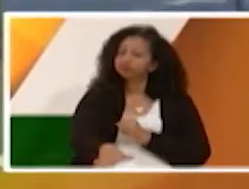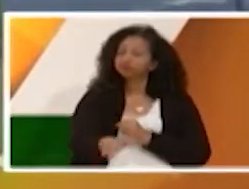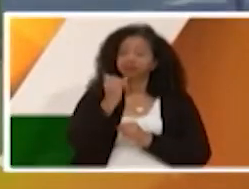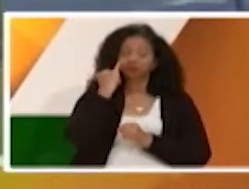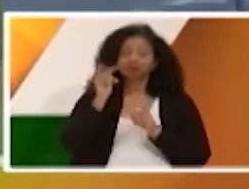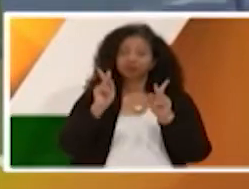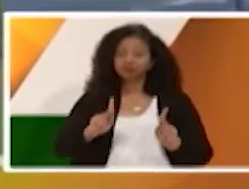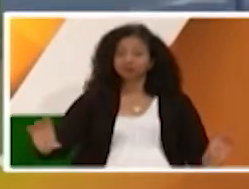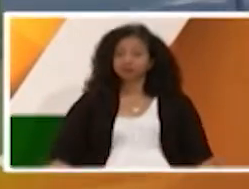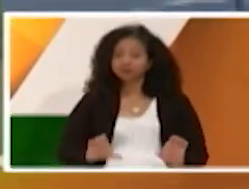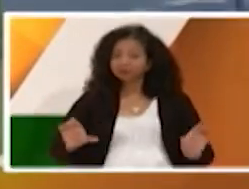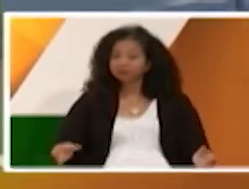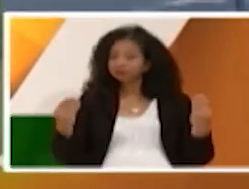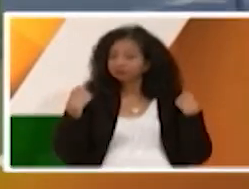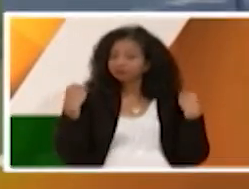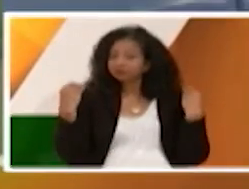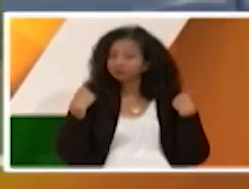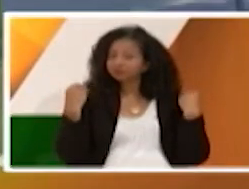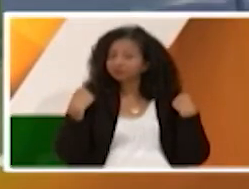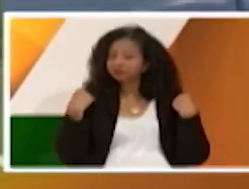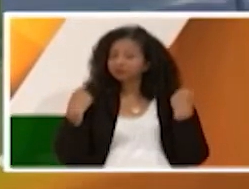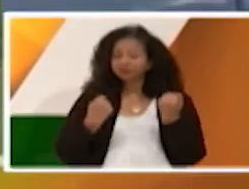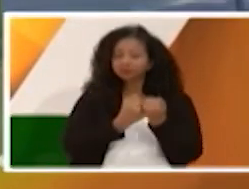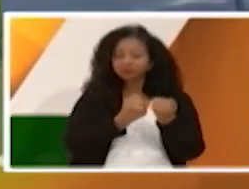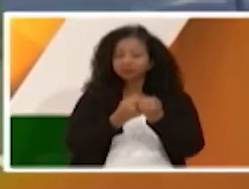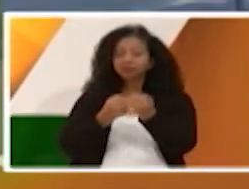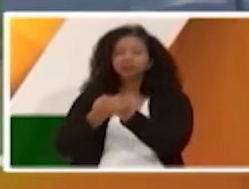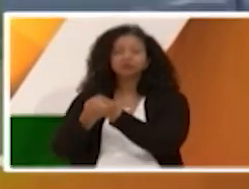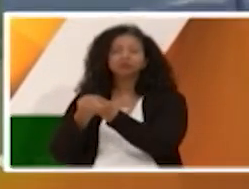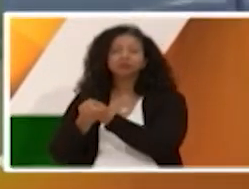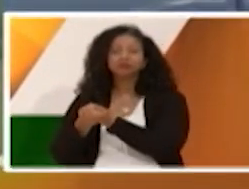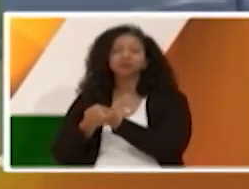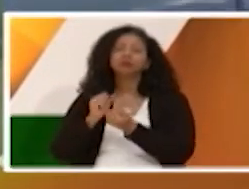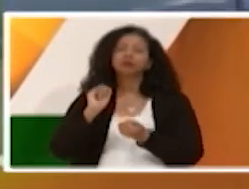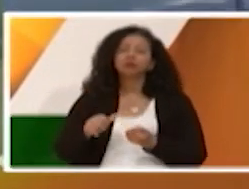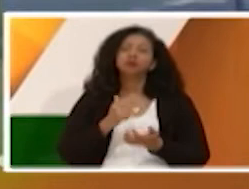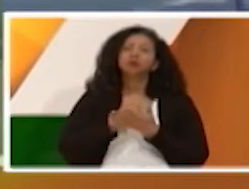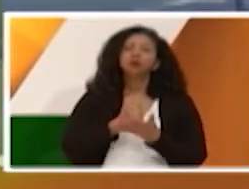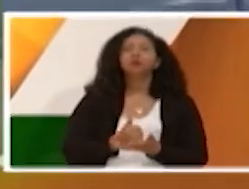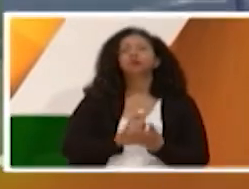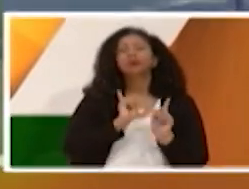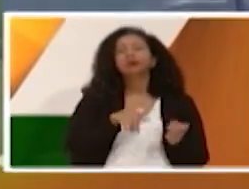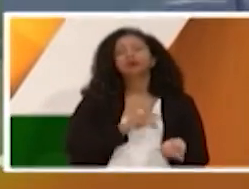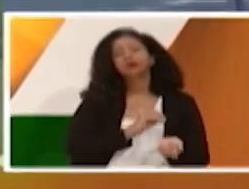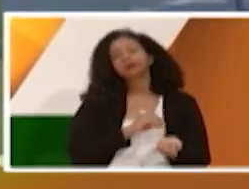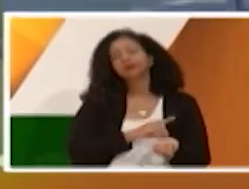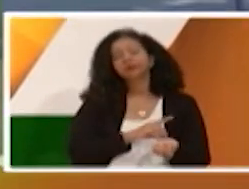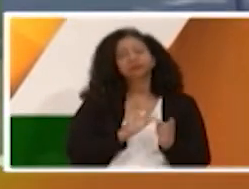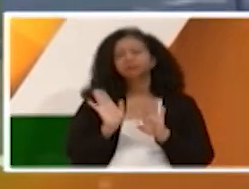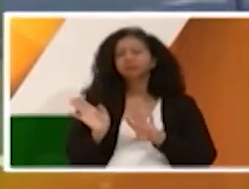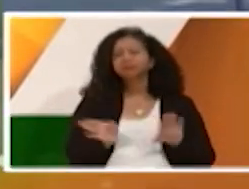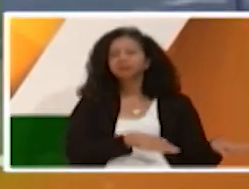deporte, tiene ayuda entre pares, requiere menos de tema de estar yendo al médico a rehabilitación, porque